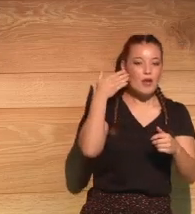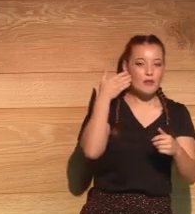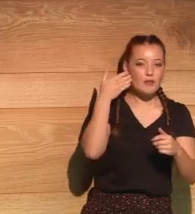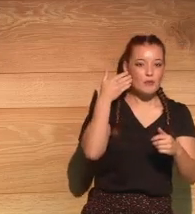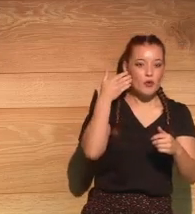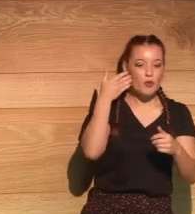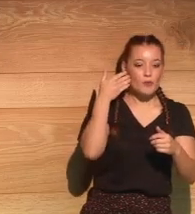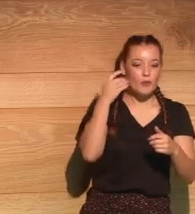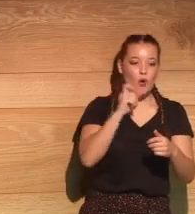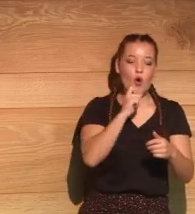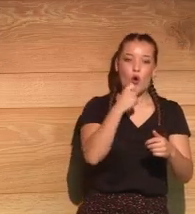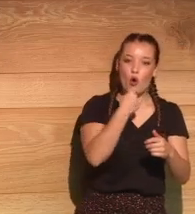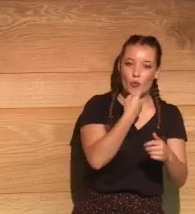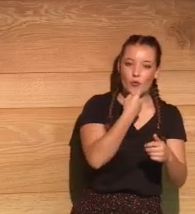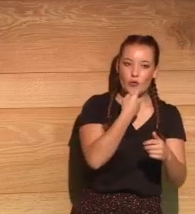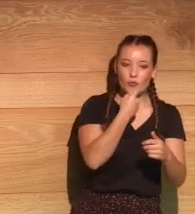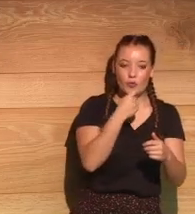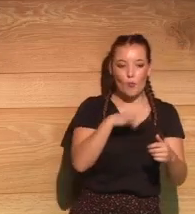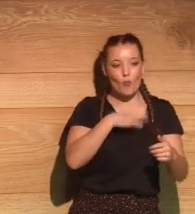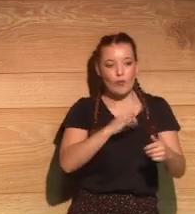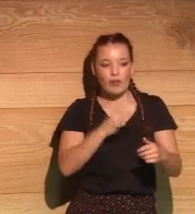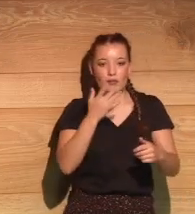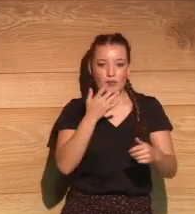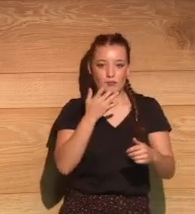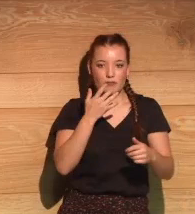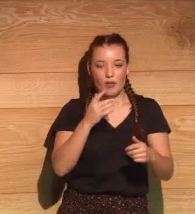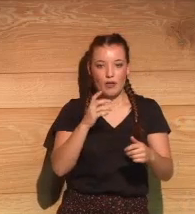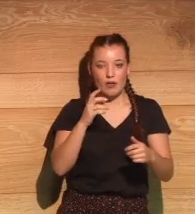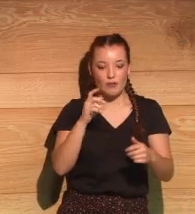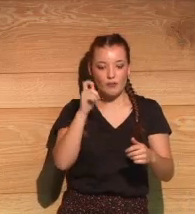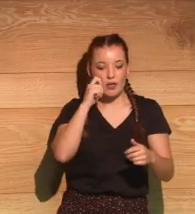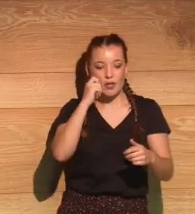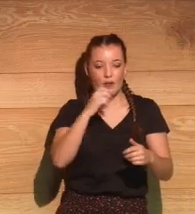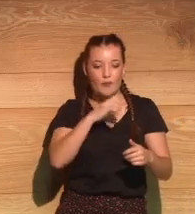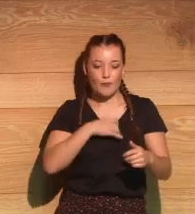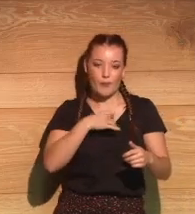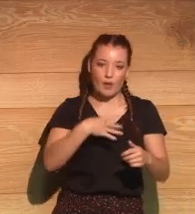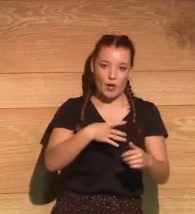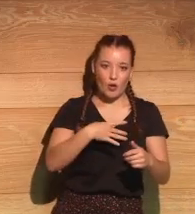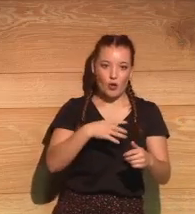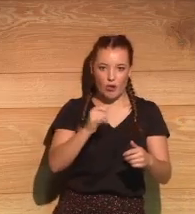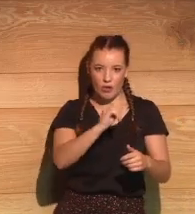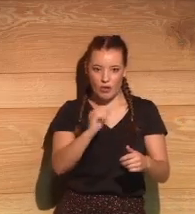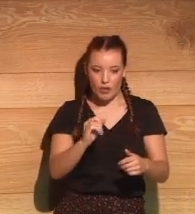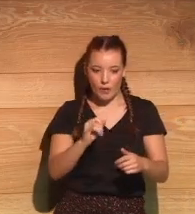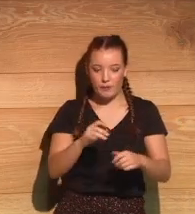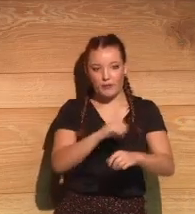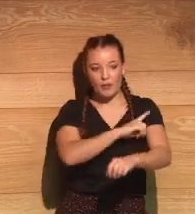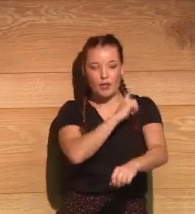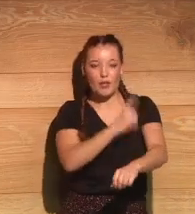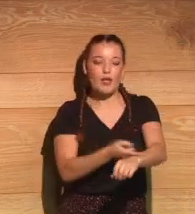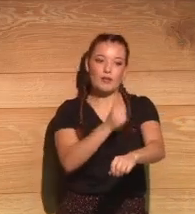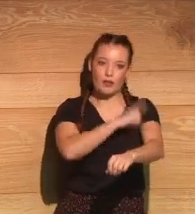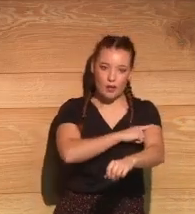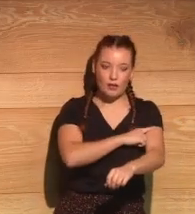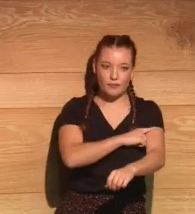según Nelson Goodman. Es decir, existirá el supremacismo blanco si los blancos tuvieran la expectativa o la duda de que se van a